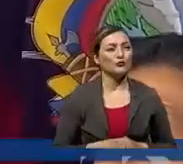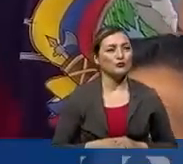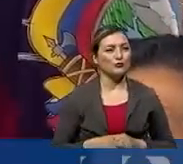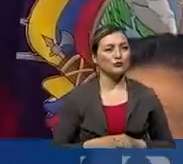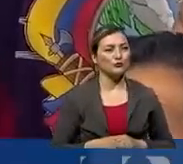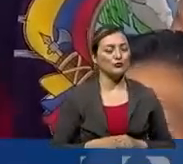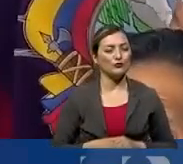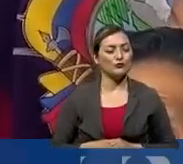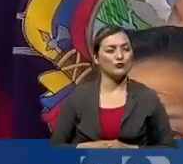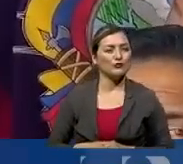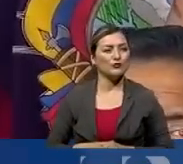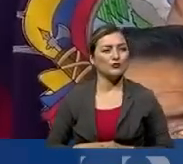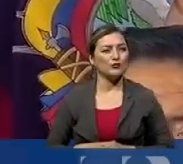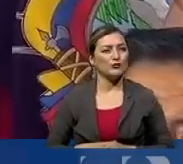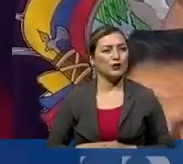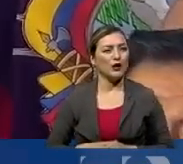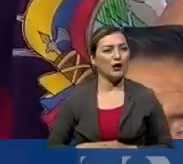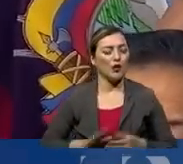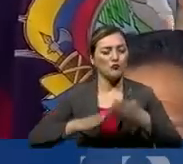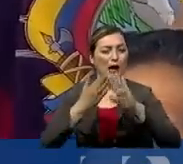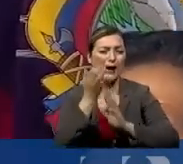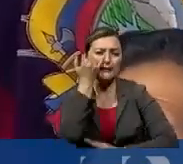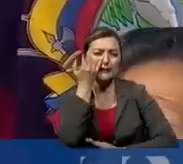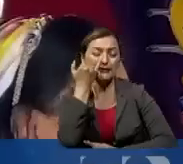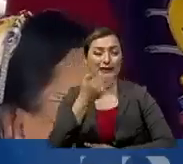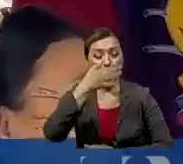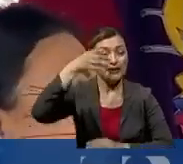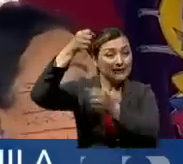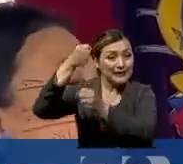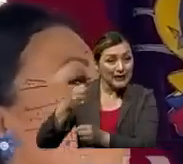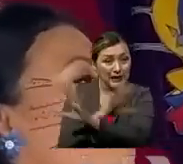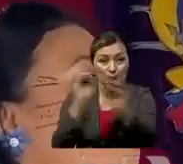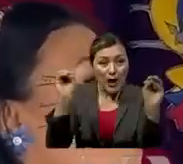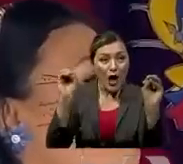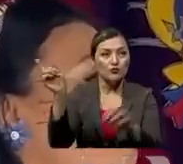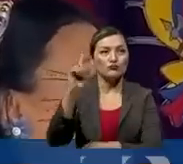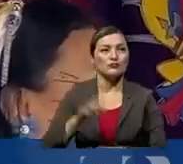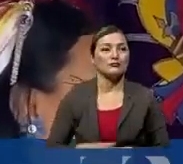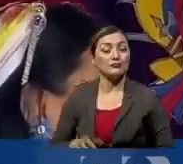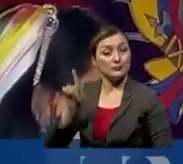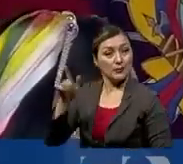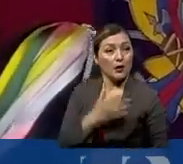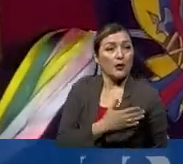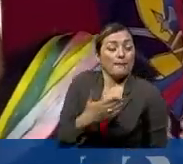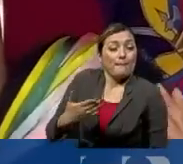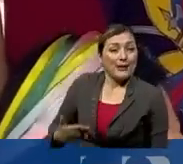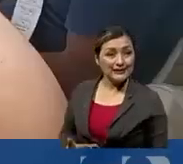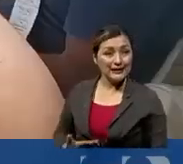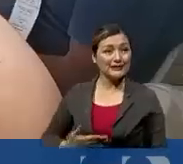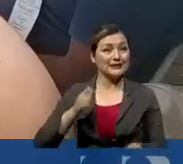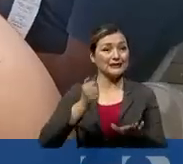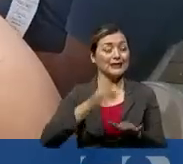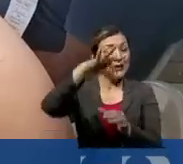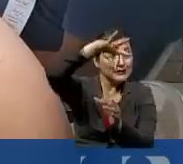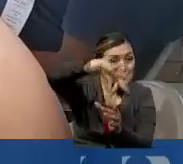debe desaparecer el pueblo sáchila. Por su parte, Alexandra Calazacón, presidenta del Tribunal